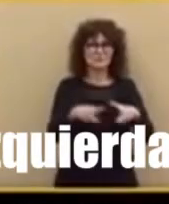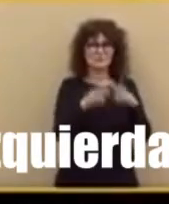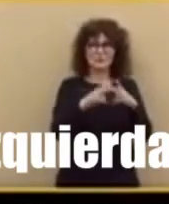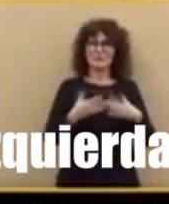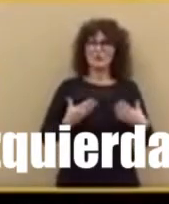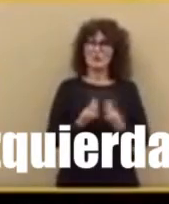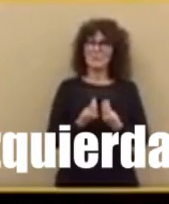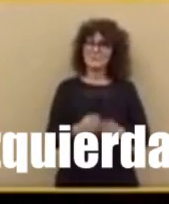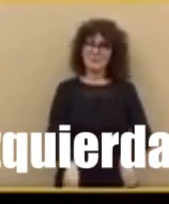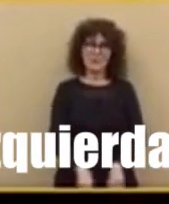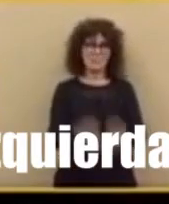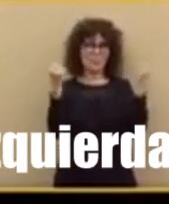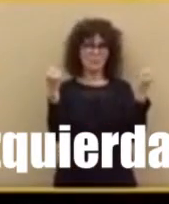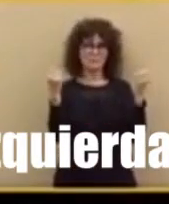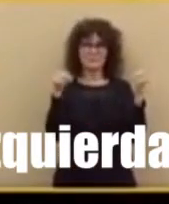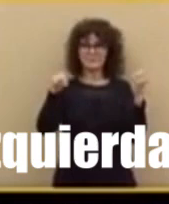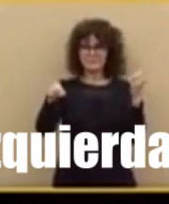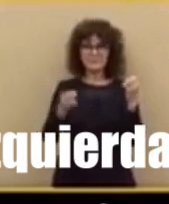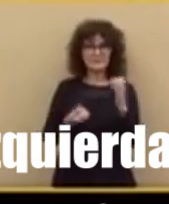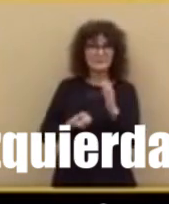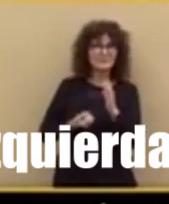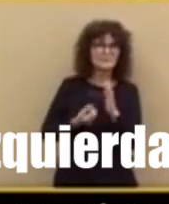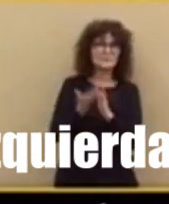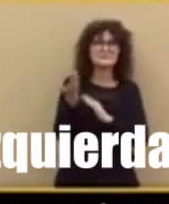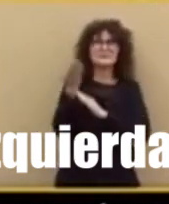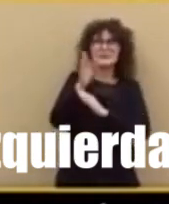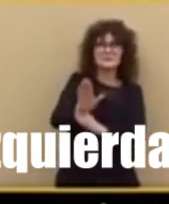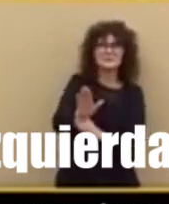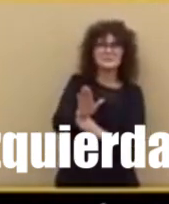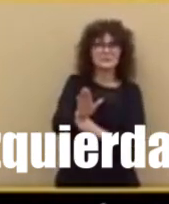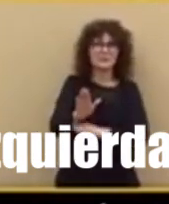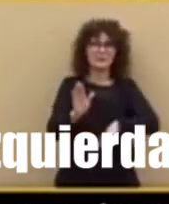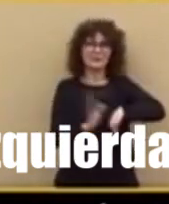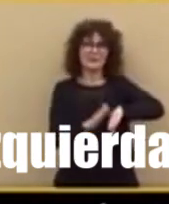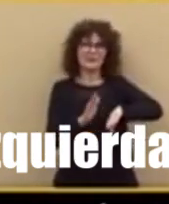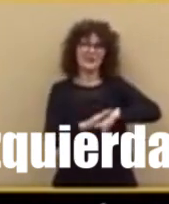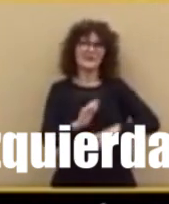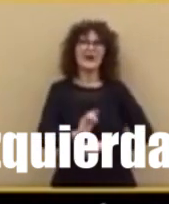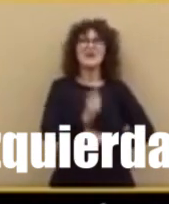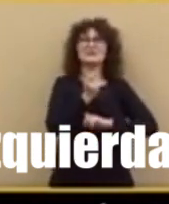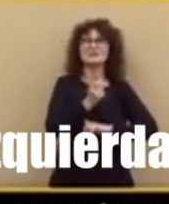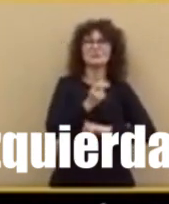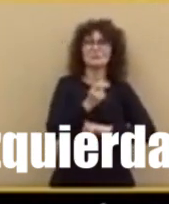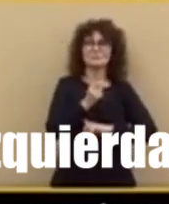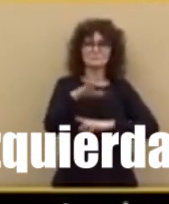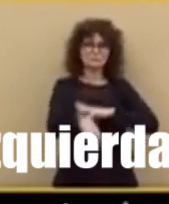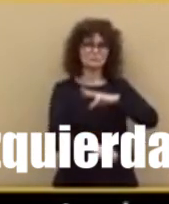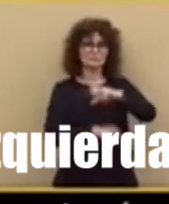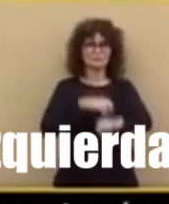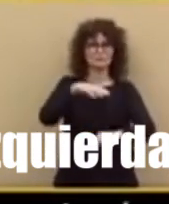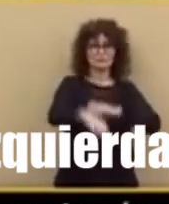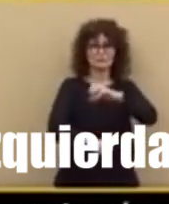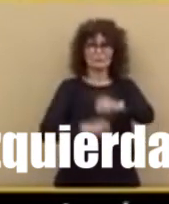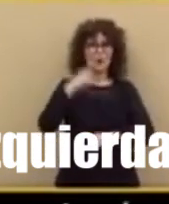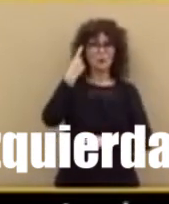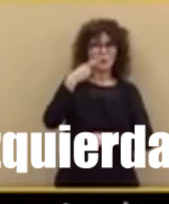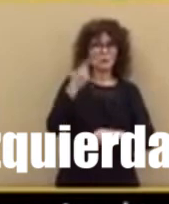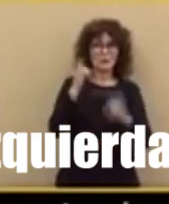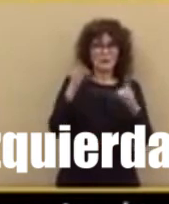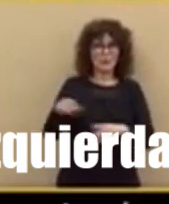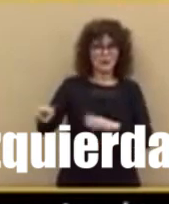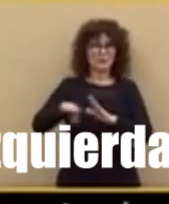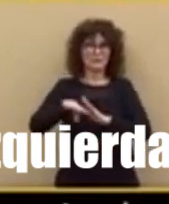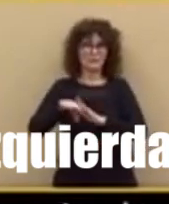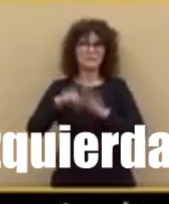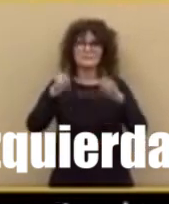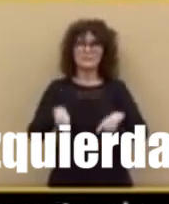Usted expresa mejor que nadie el éxito que la izquierda está teniendo en su colonización cultural de una parte de la derecha. Su consenso progre,